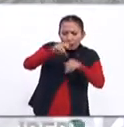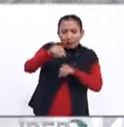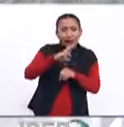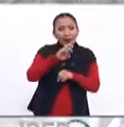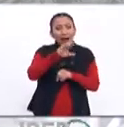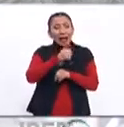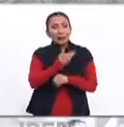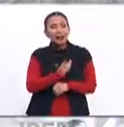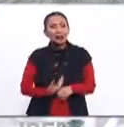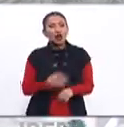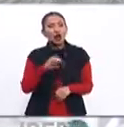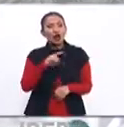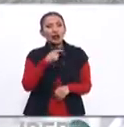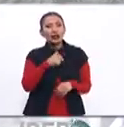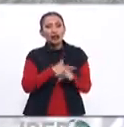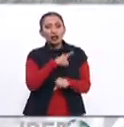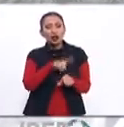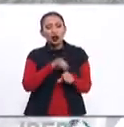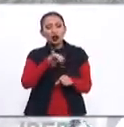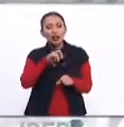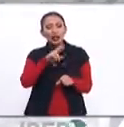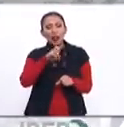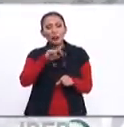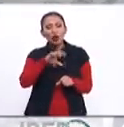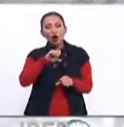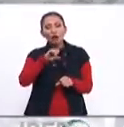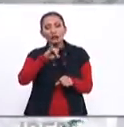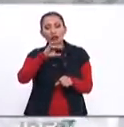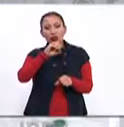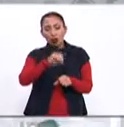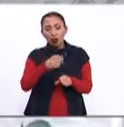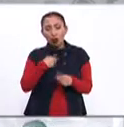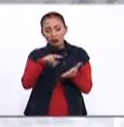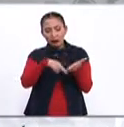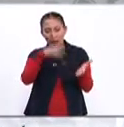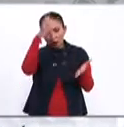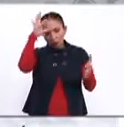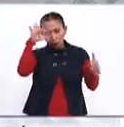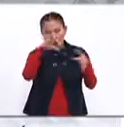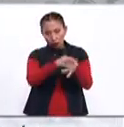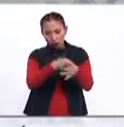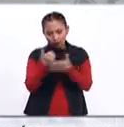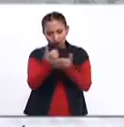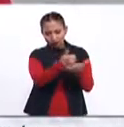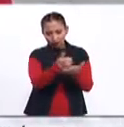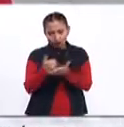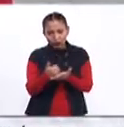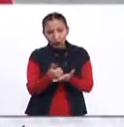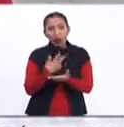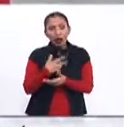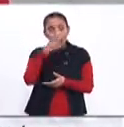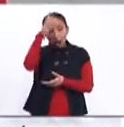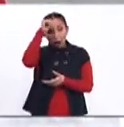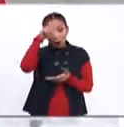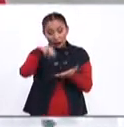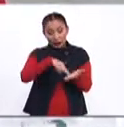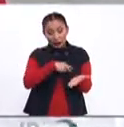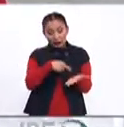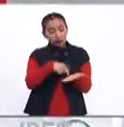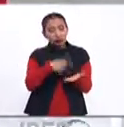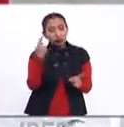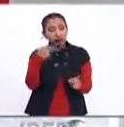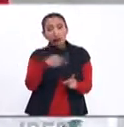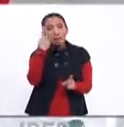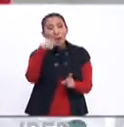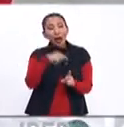Greenspan y el presidente del Colegio Nacional, José Ramón Cosío Díaz, firmaron un convenio de colaboración. Un convenio que tiene como